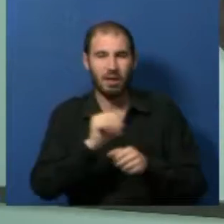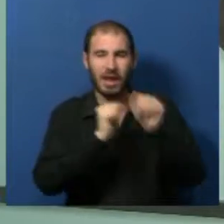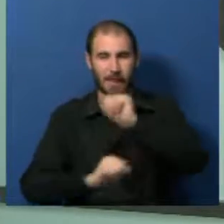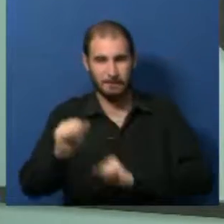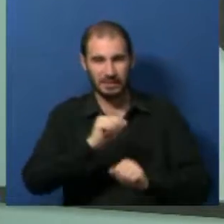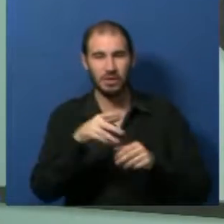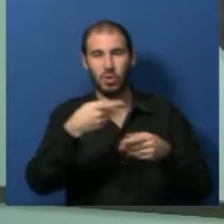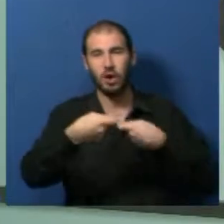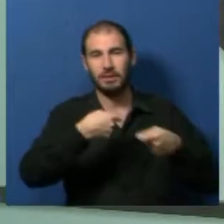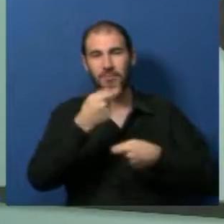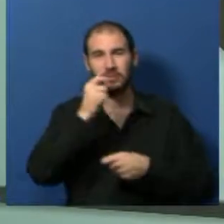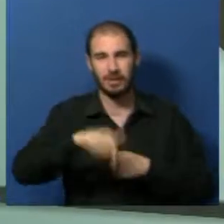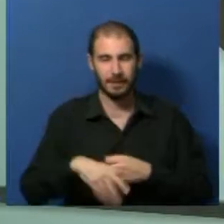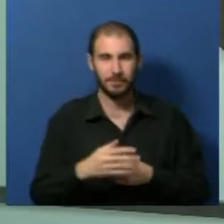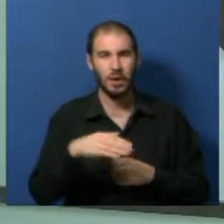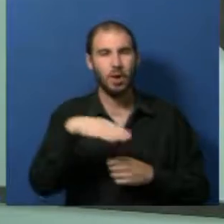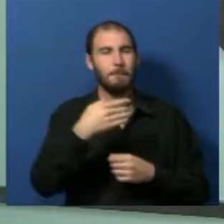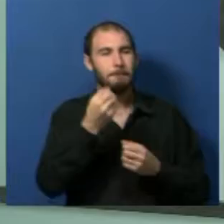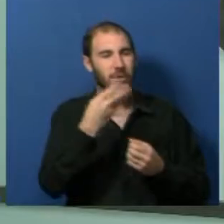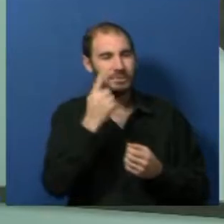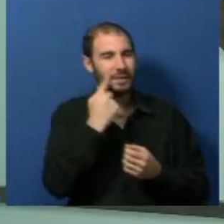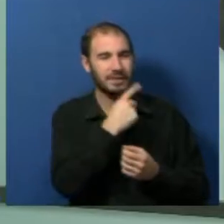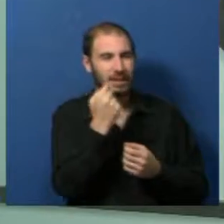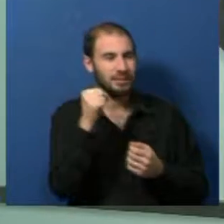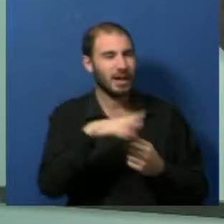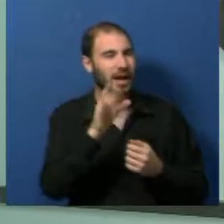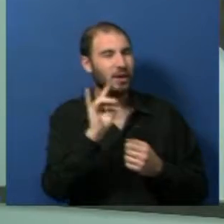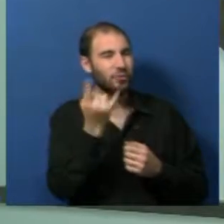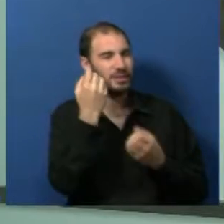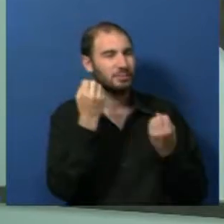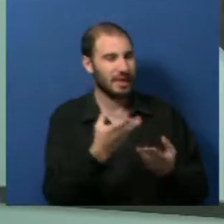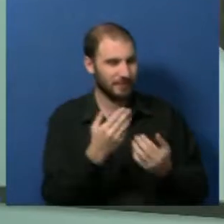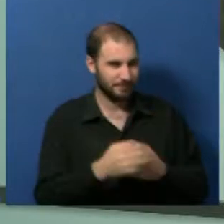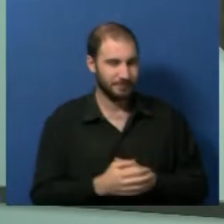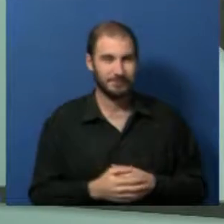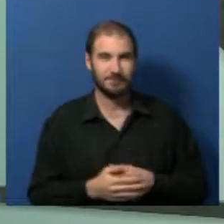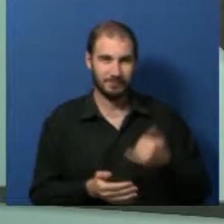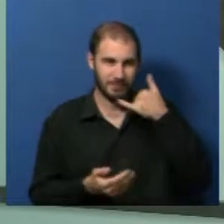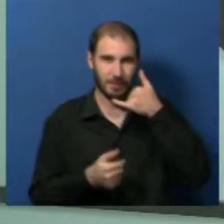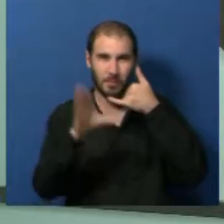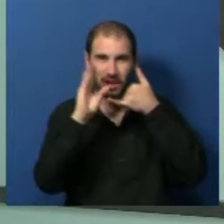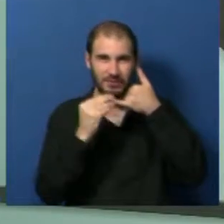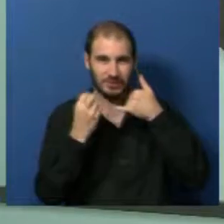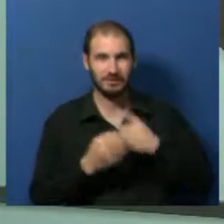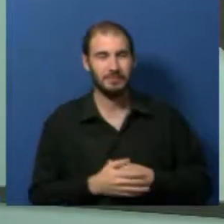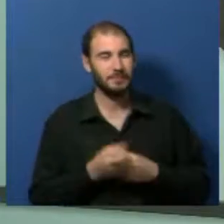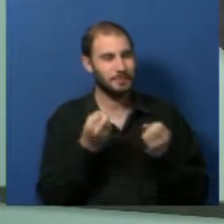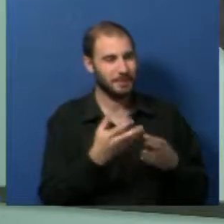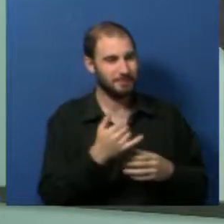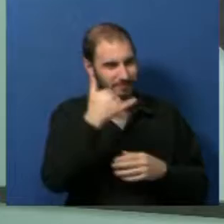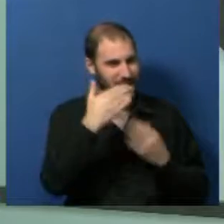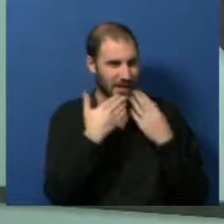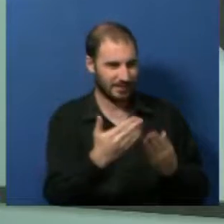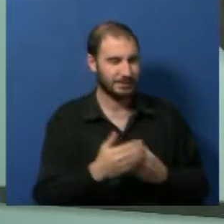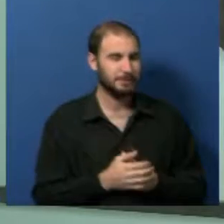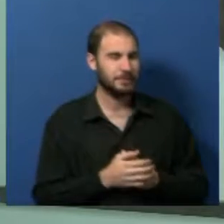en comercios de nuestra provincia. Marcelo, buenas noches. Ignacio Esteller aquí en el canal de la universidad. ¿Cómo te va? ¿Qué tal? Buenas noches. Muy bien, gracias por